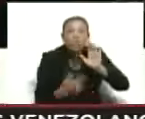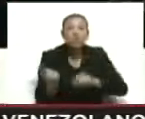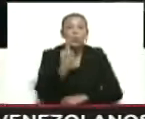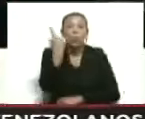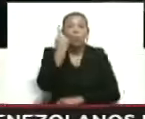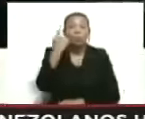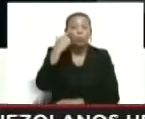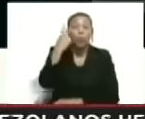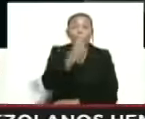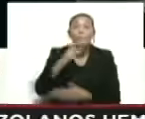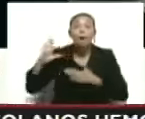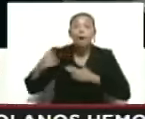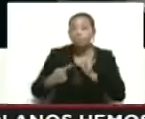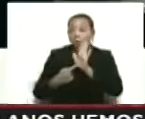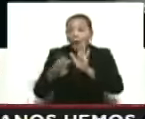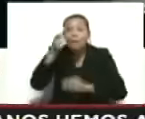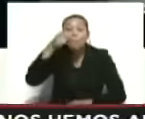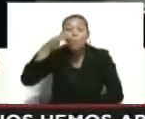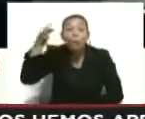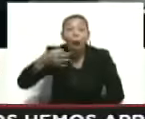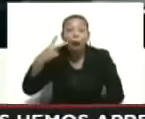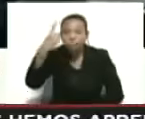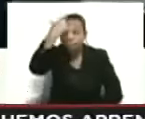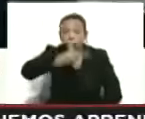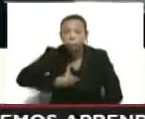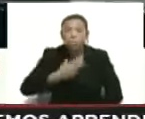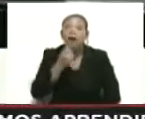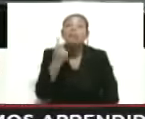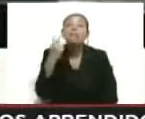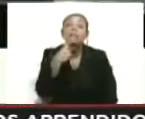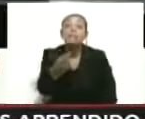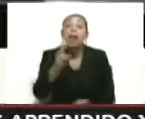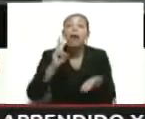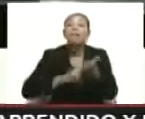todo mostrándole al pueblo de Venezuela y hablándole con la verdad,